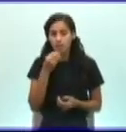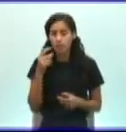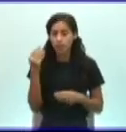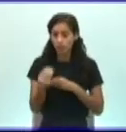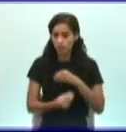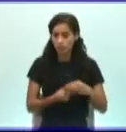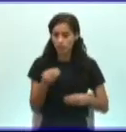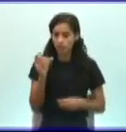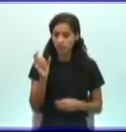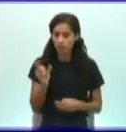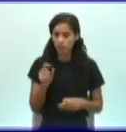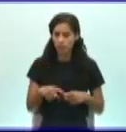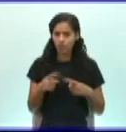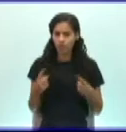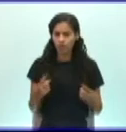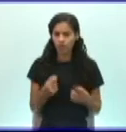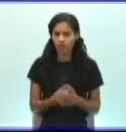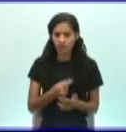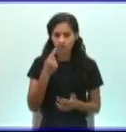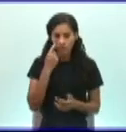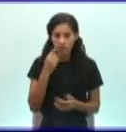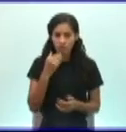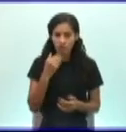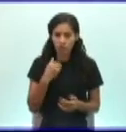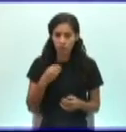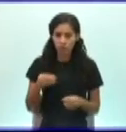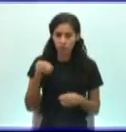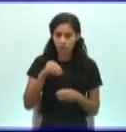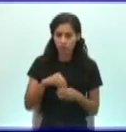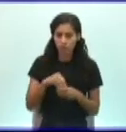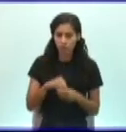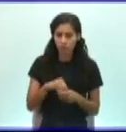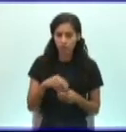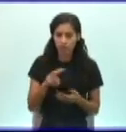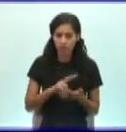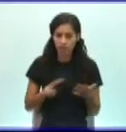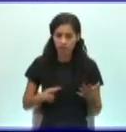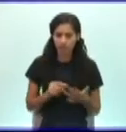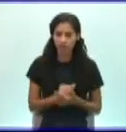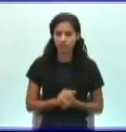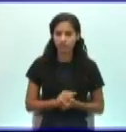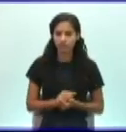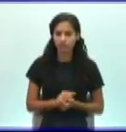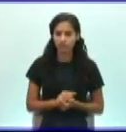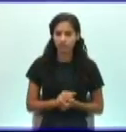sustituir esa palabra y vean cómo podemos leer también la oración.